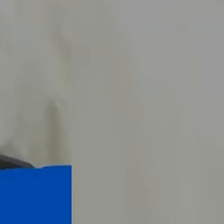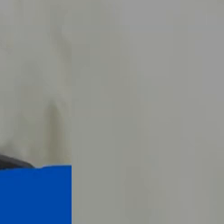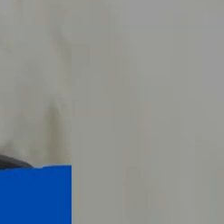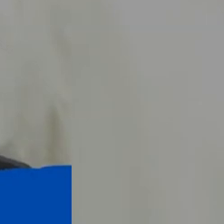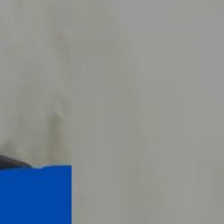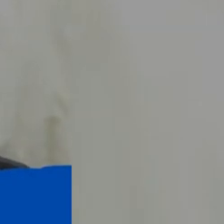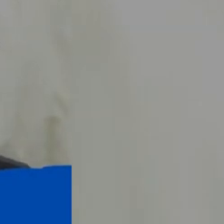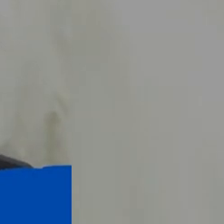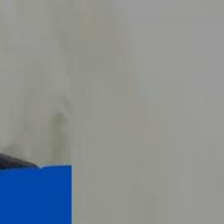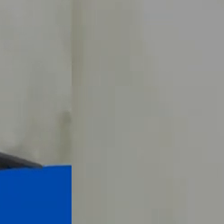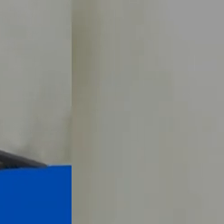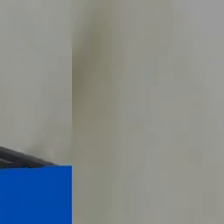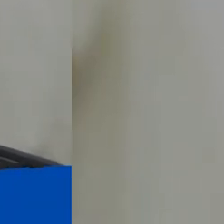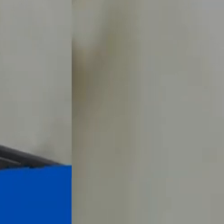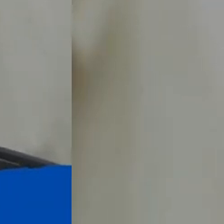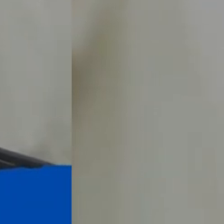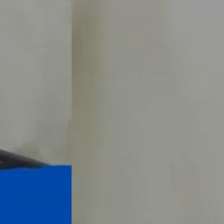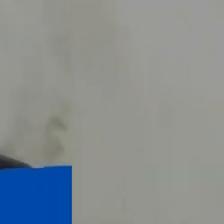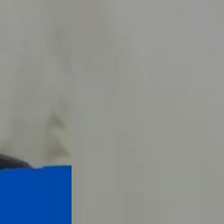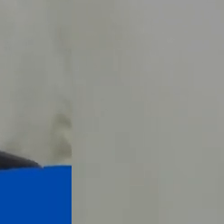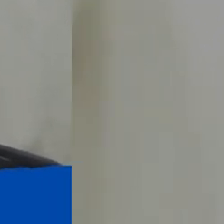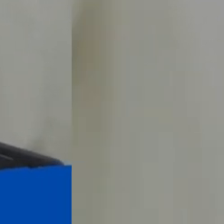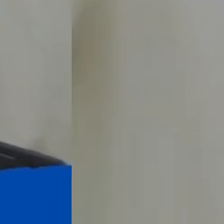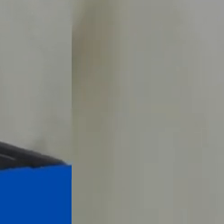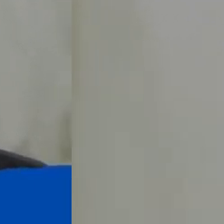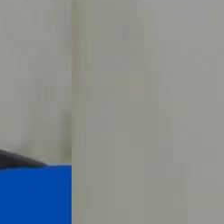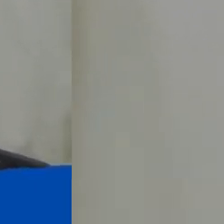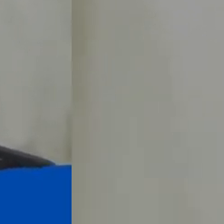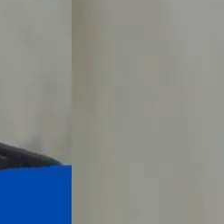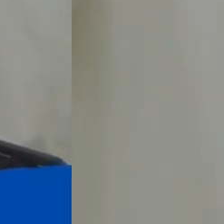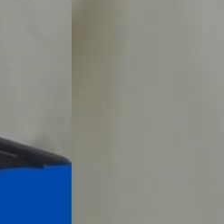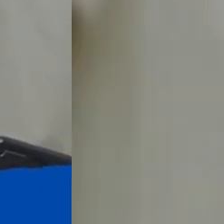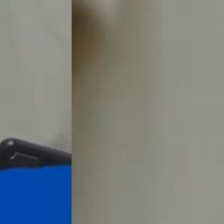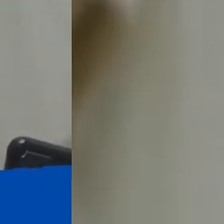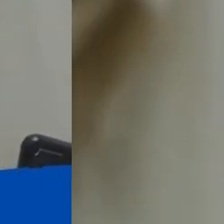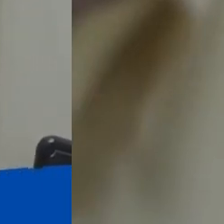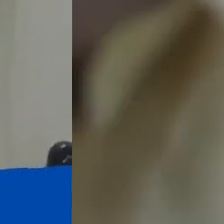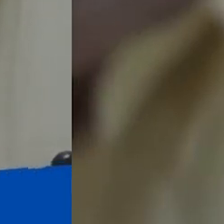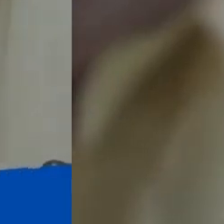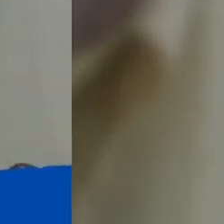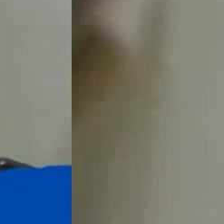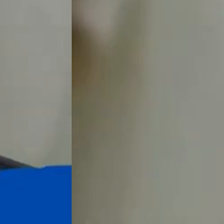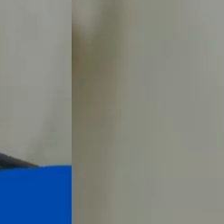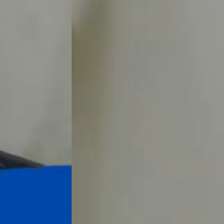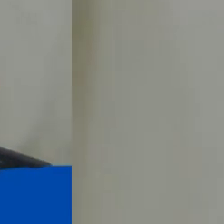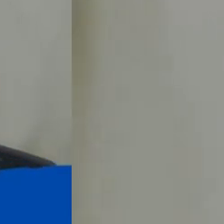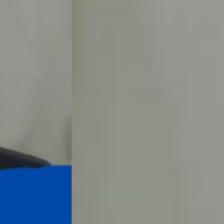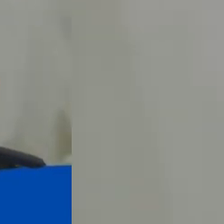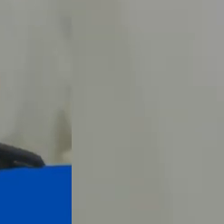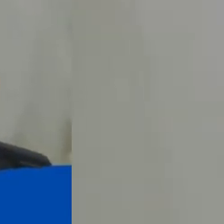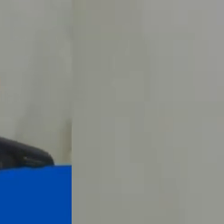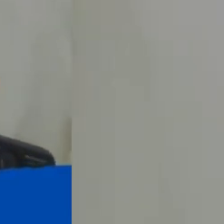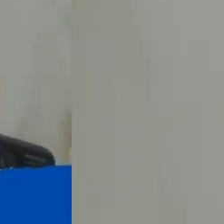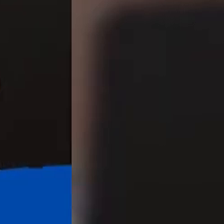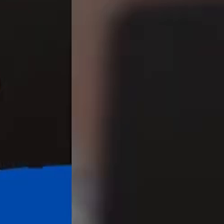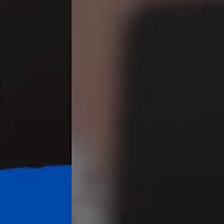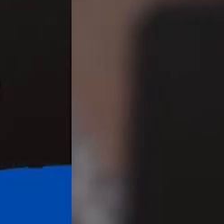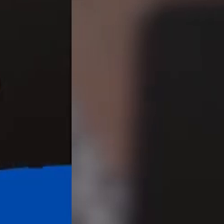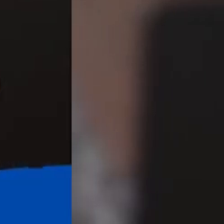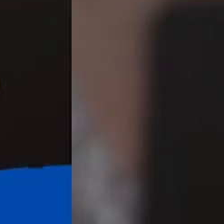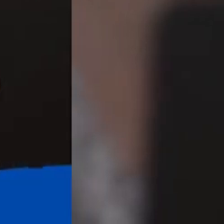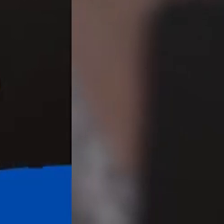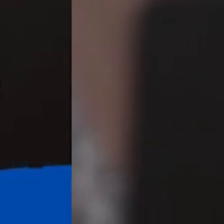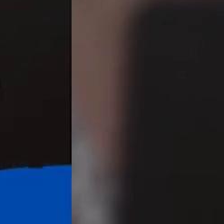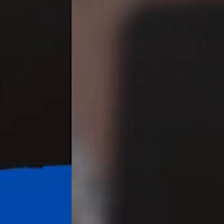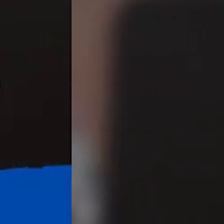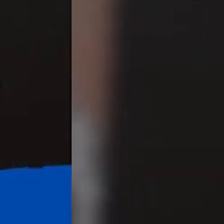De ampliar la capacidad de respuesta a las inquietudes de la población sobre el COVID-19, ha creado el Centro